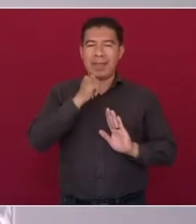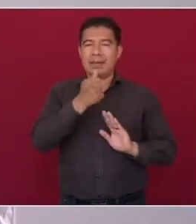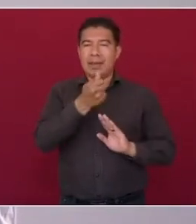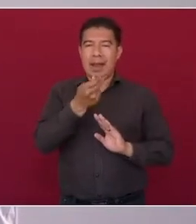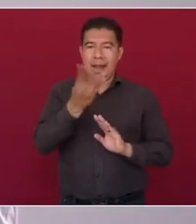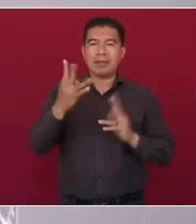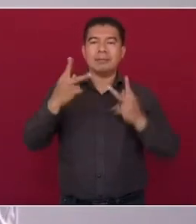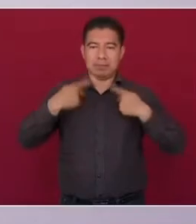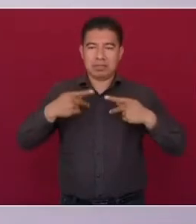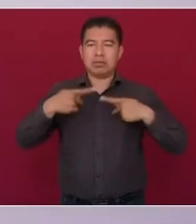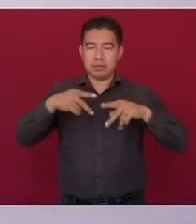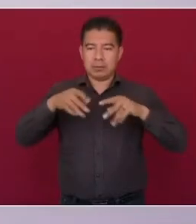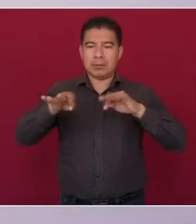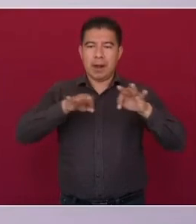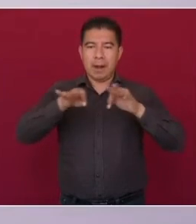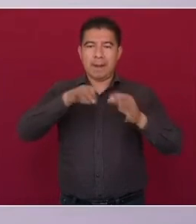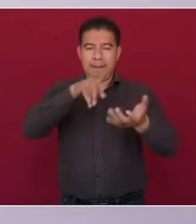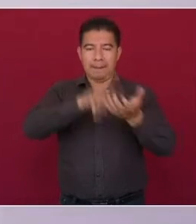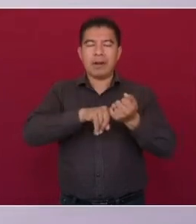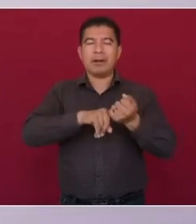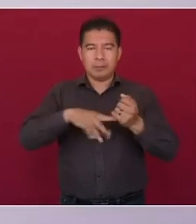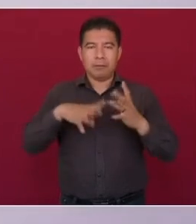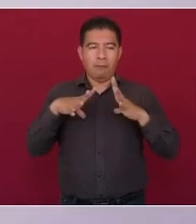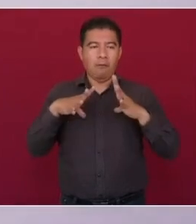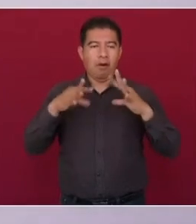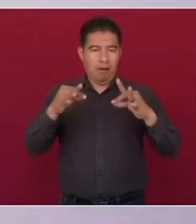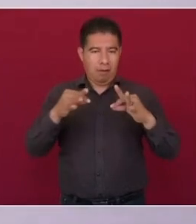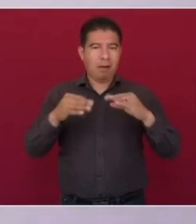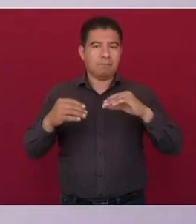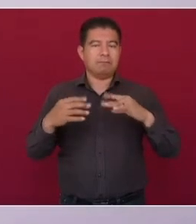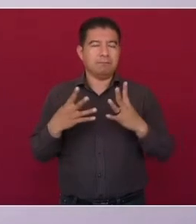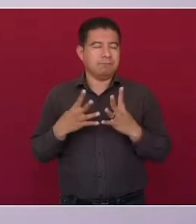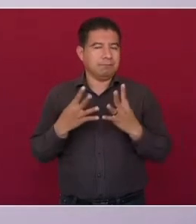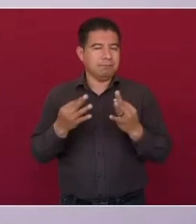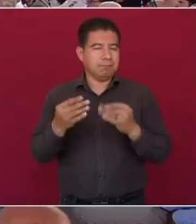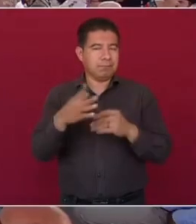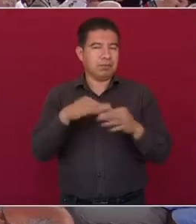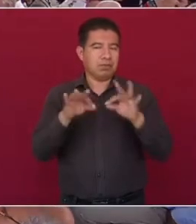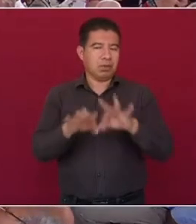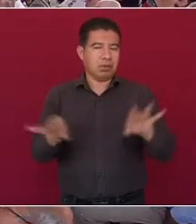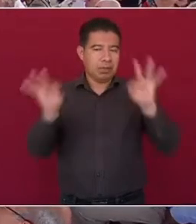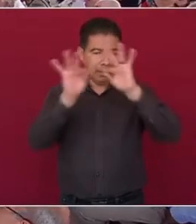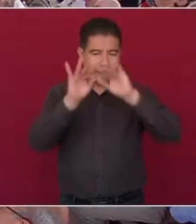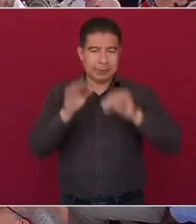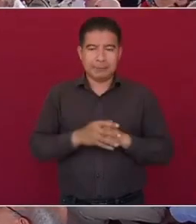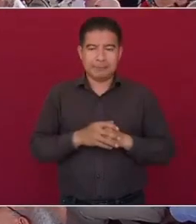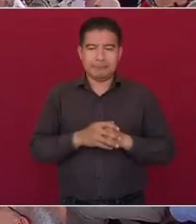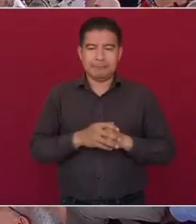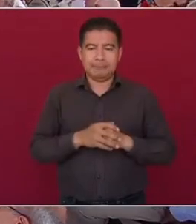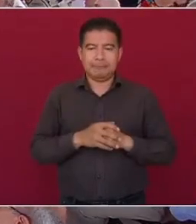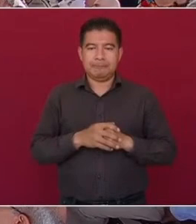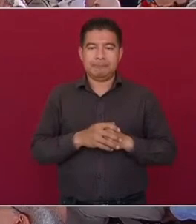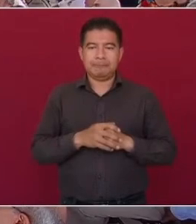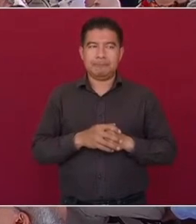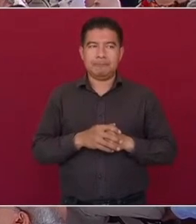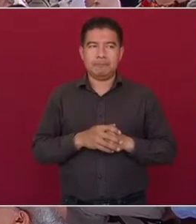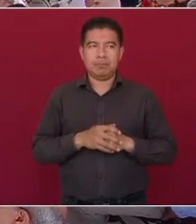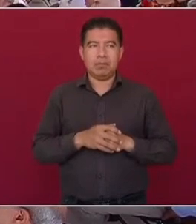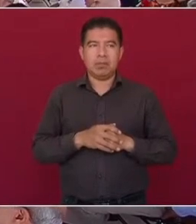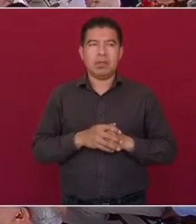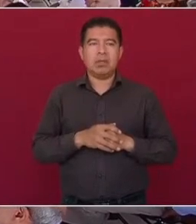son fundamentales para el desarrollo de nuestro país. Las remesas